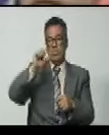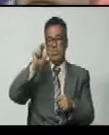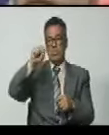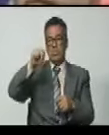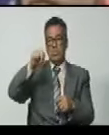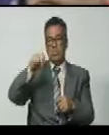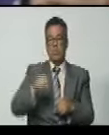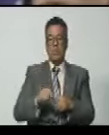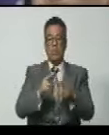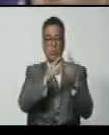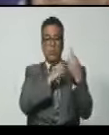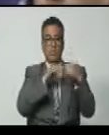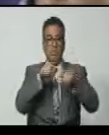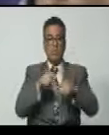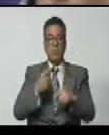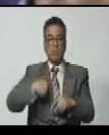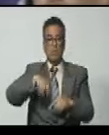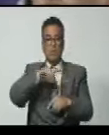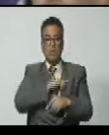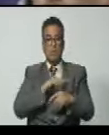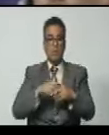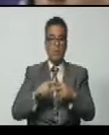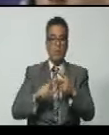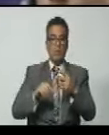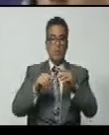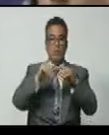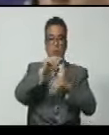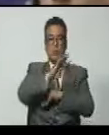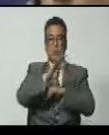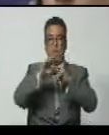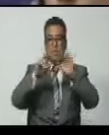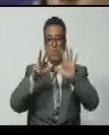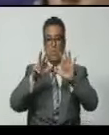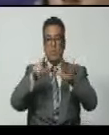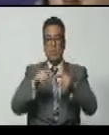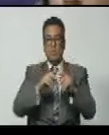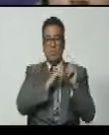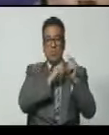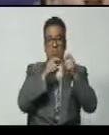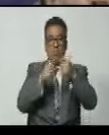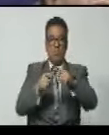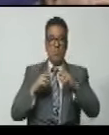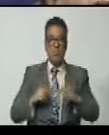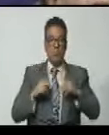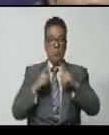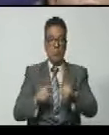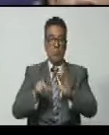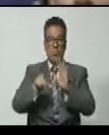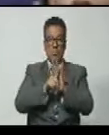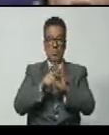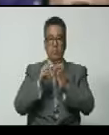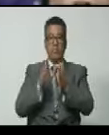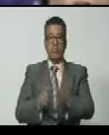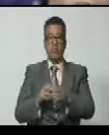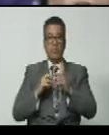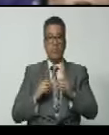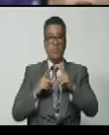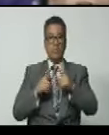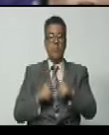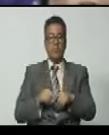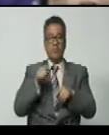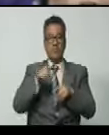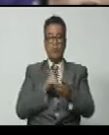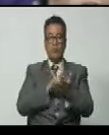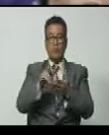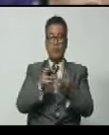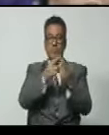Santaella, que representaría para nosotros la embajadora número 48 que designamos en esta legislatura. Ella irá